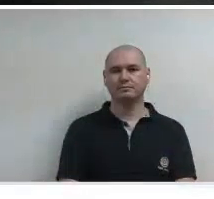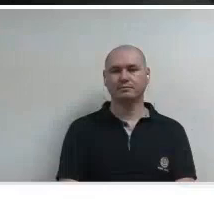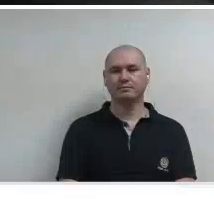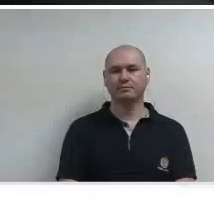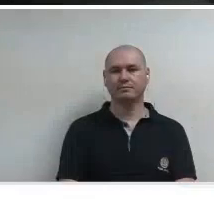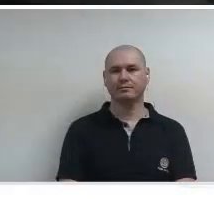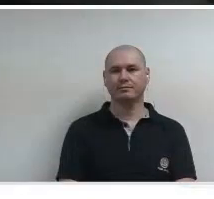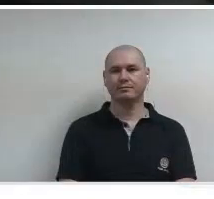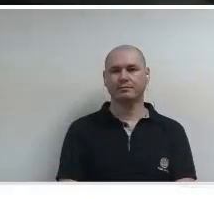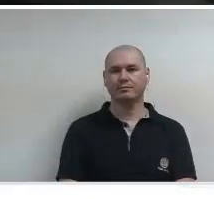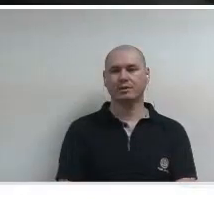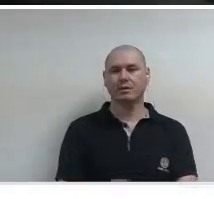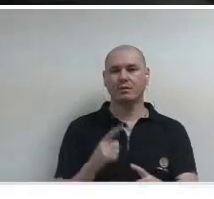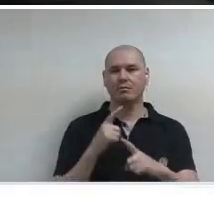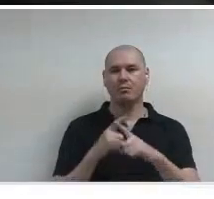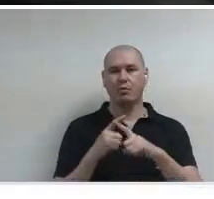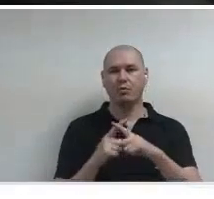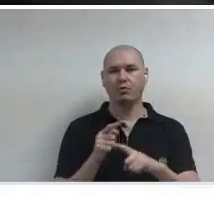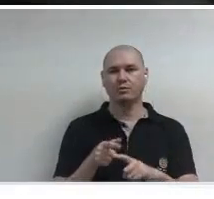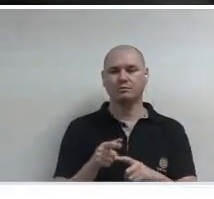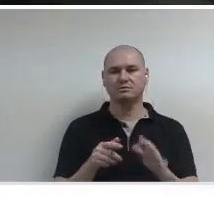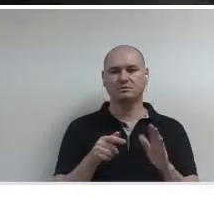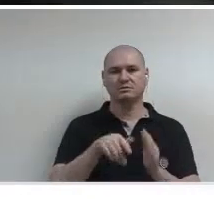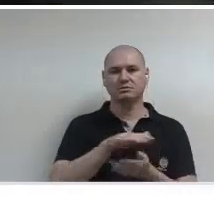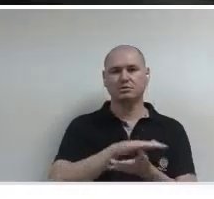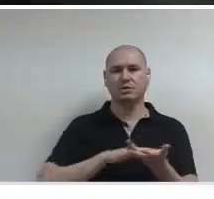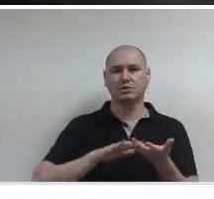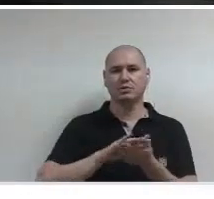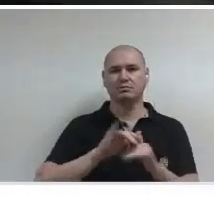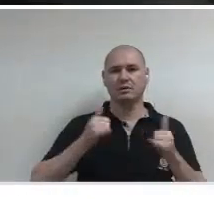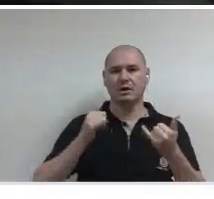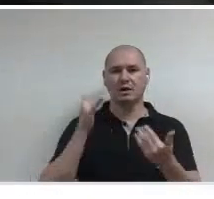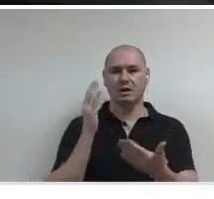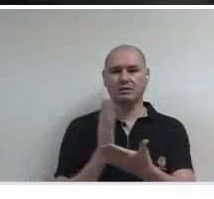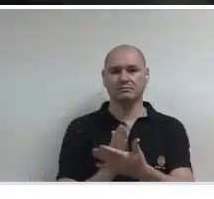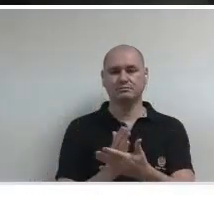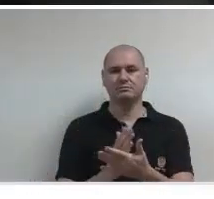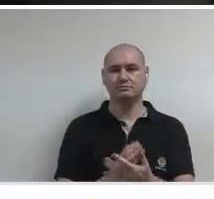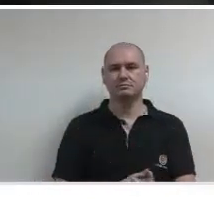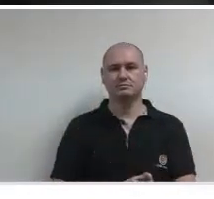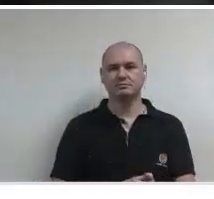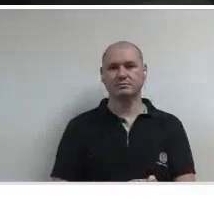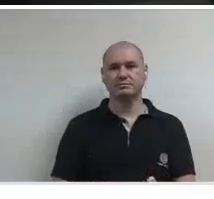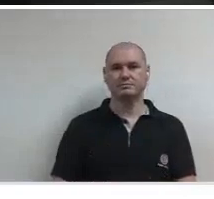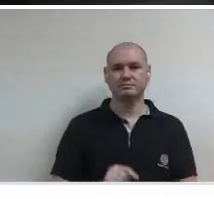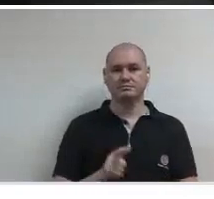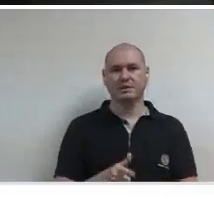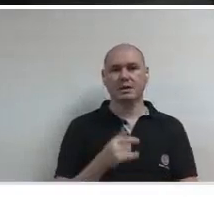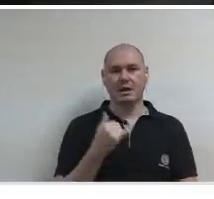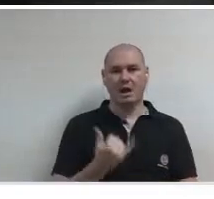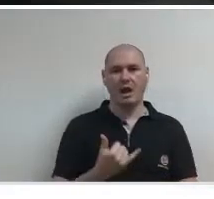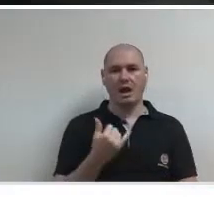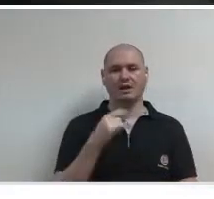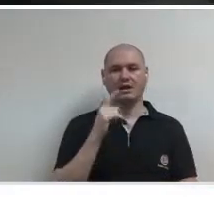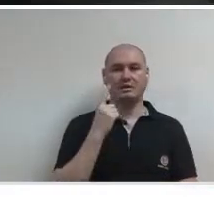o paisa gua esta sentencia casos que han sido juzgados mi caso fuera ya ellos oye mojo amaba